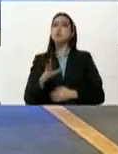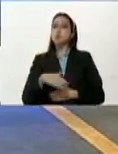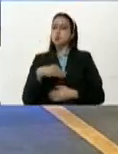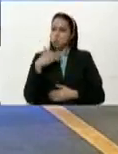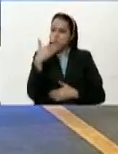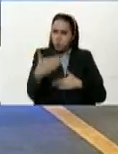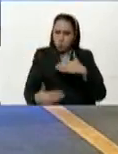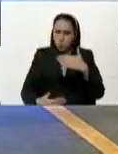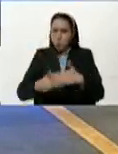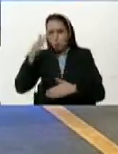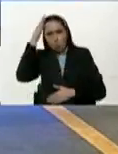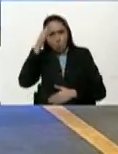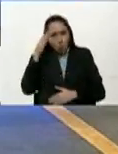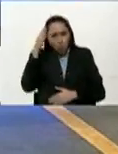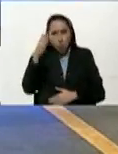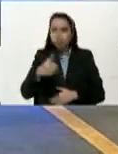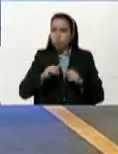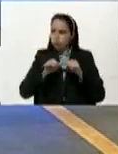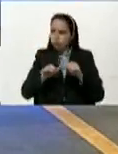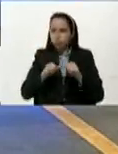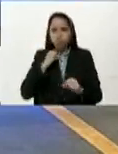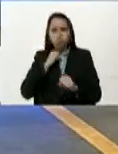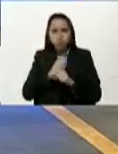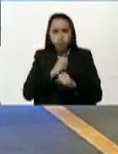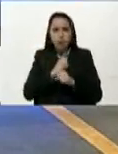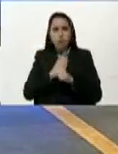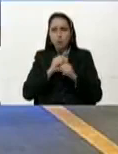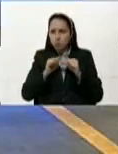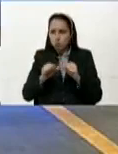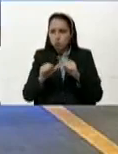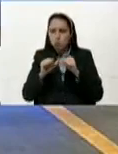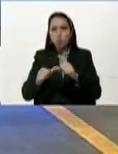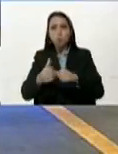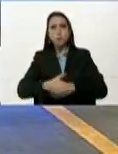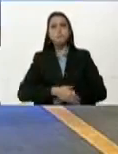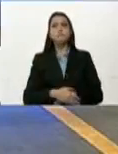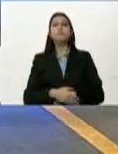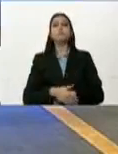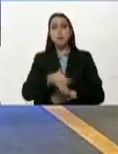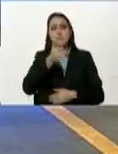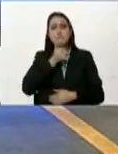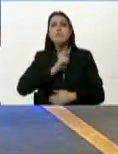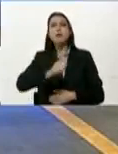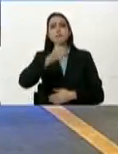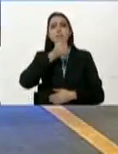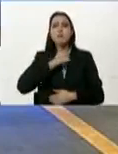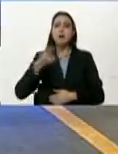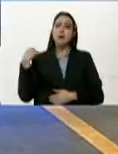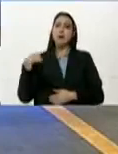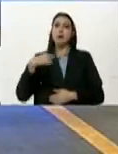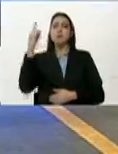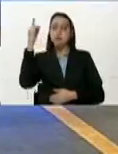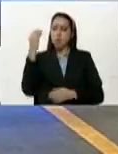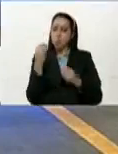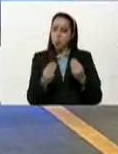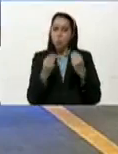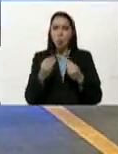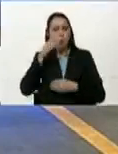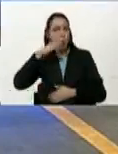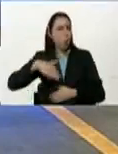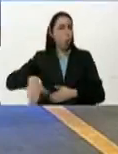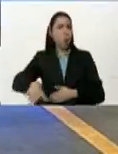la conciencia la perseverancia del pueblo venezolano aguantando cuanto aguantó el pueblo